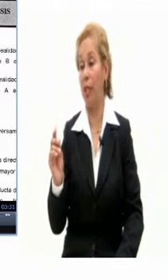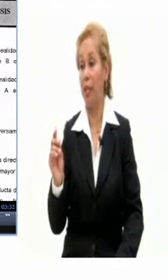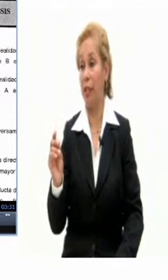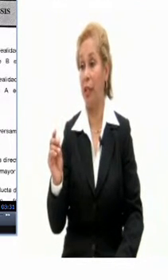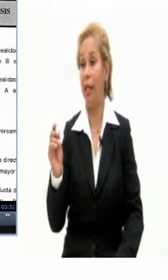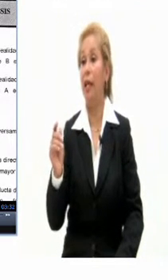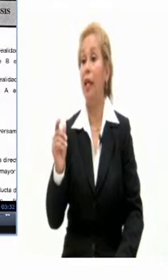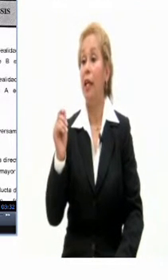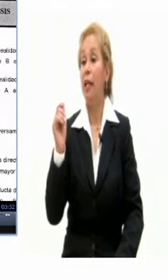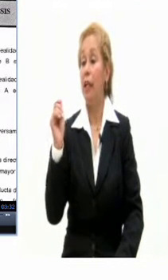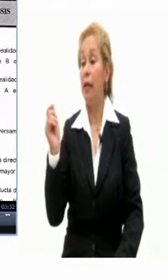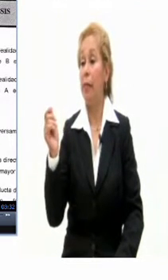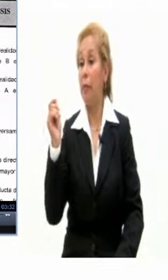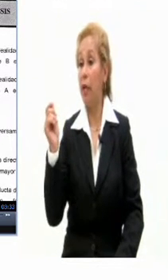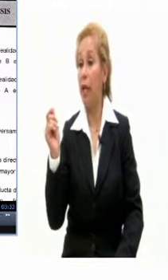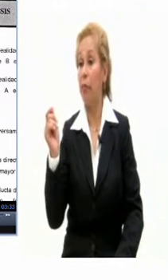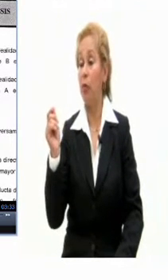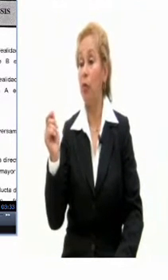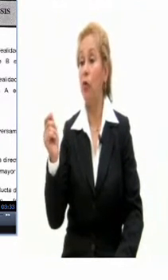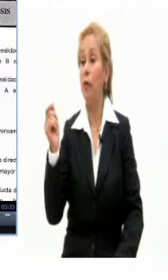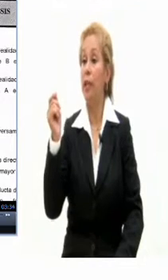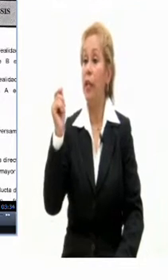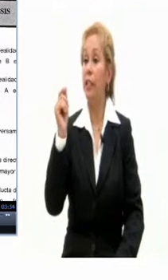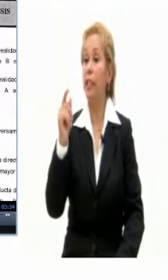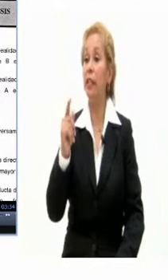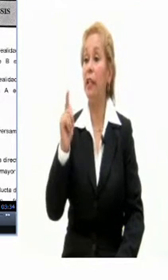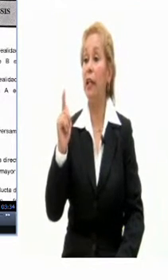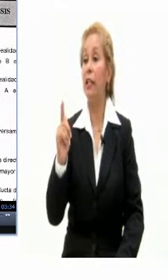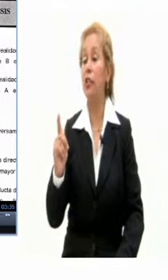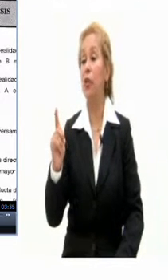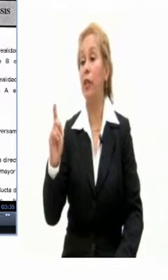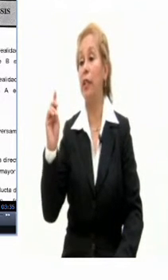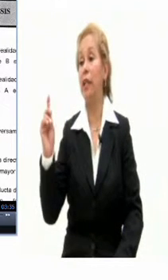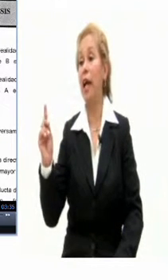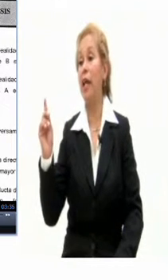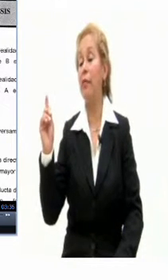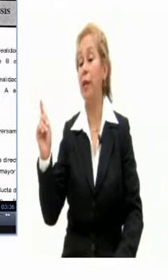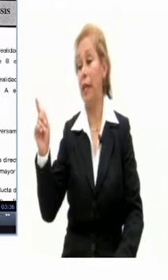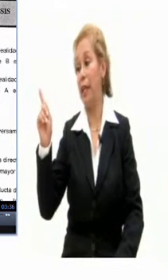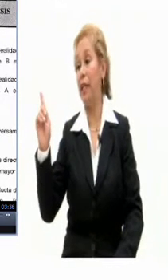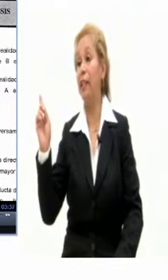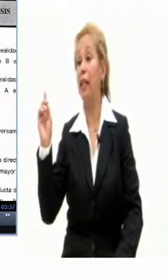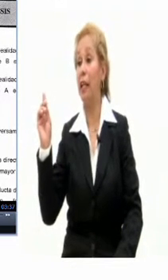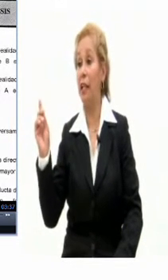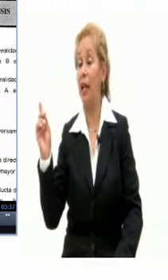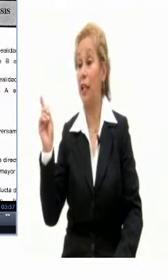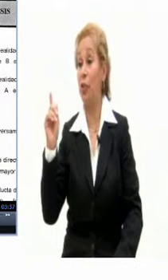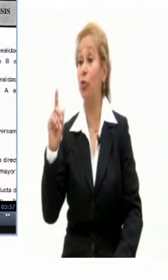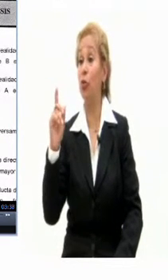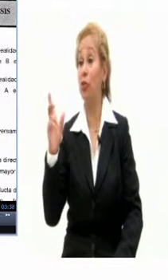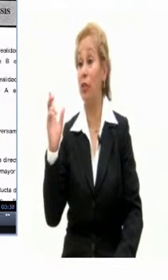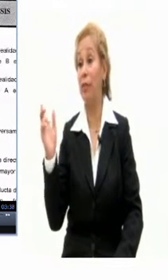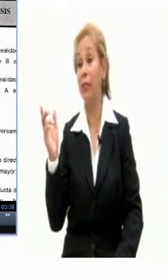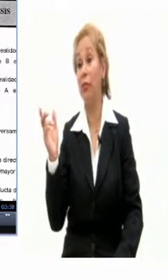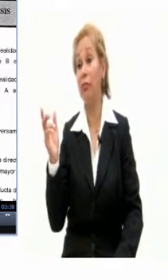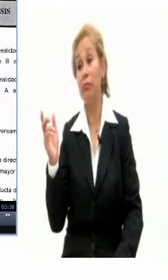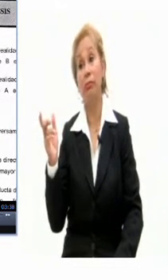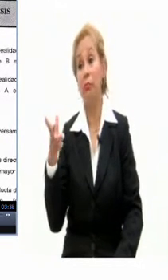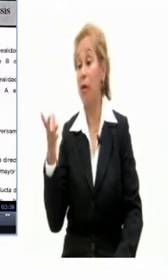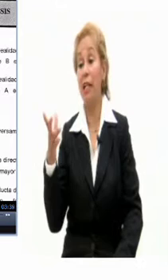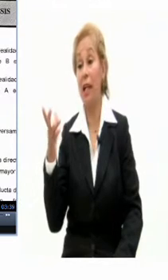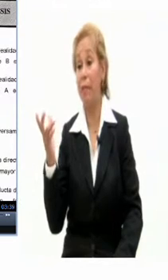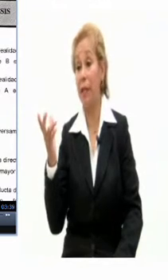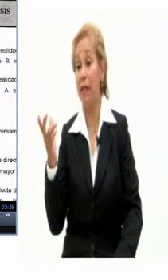hipótesis correspondiente. Por ejemplo, ¿no? ¿Existe relación entre A y B en esta realidad que yo estoy